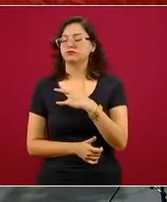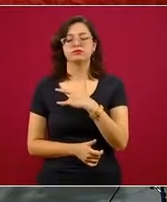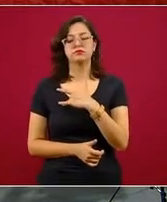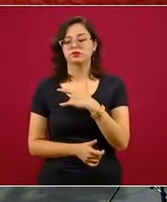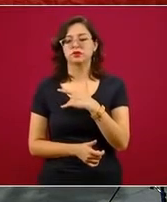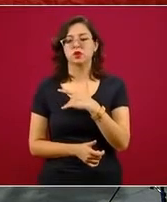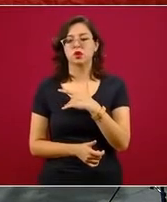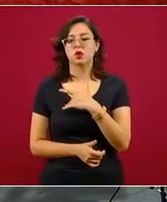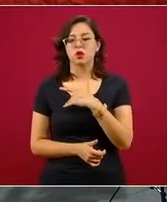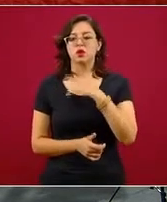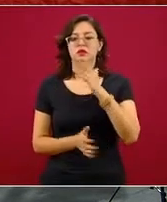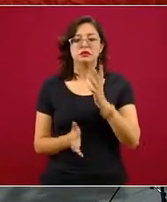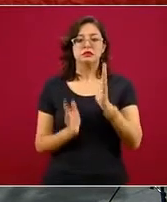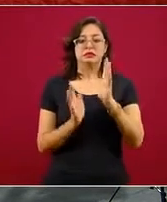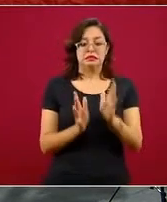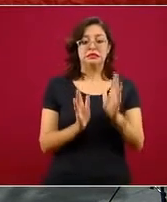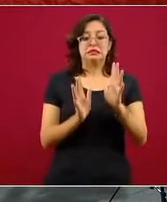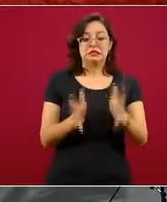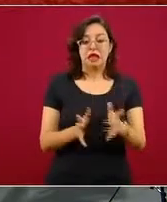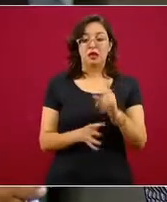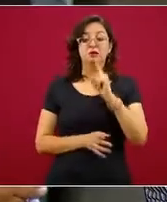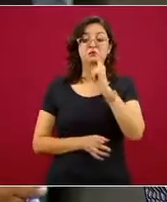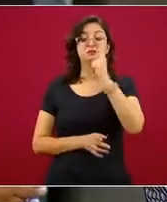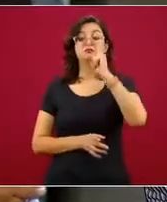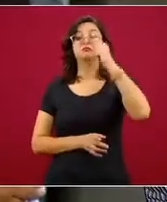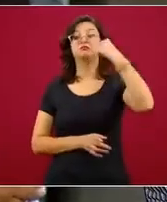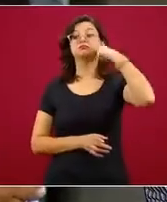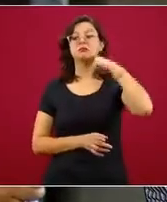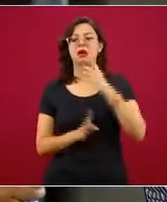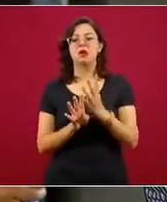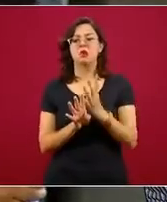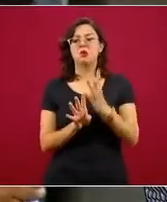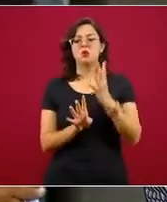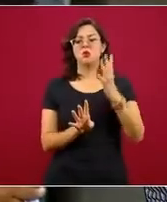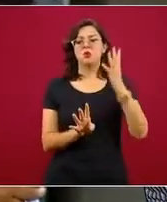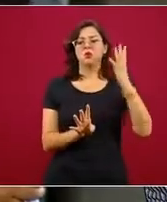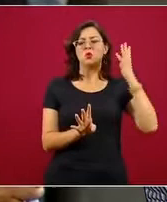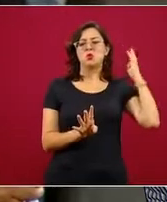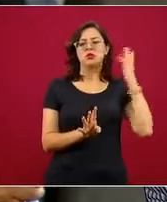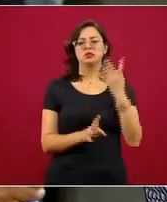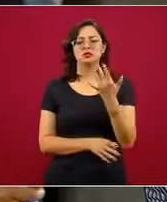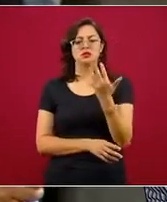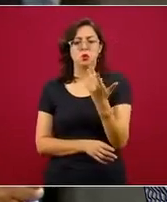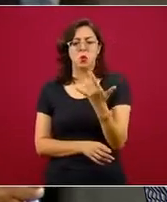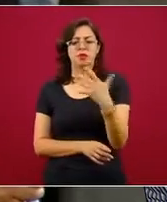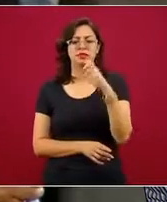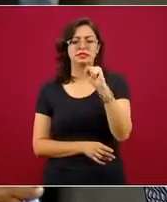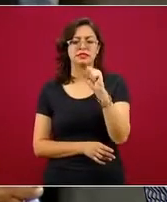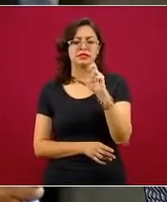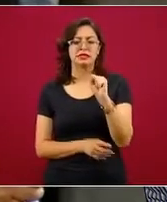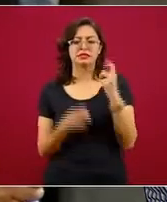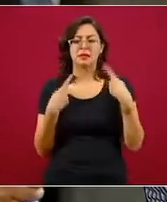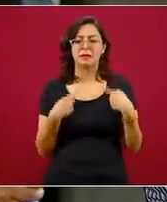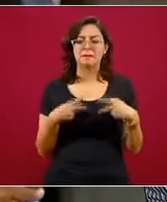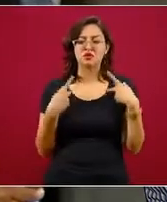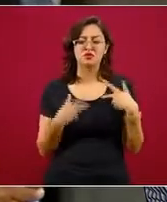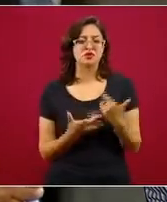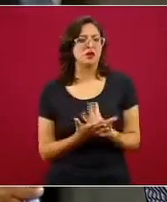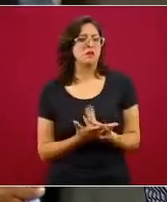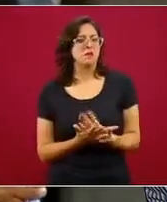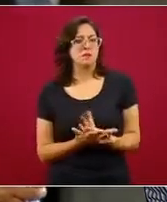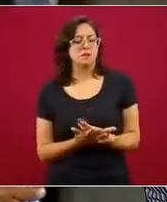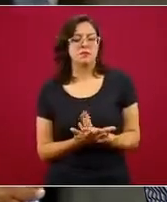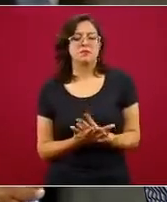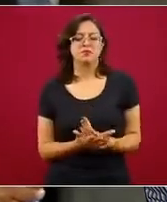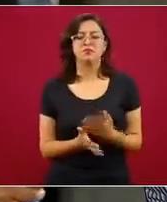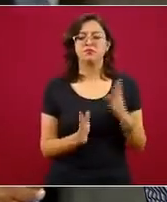a ya estando en el lugar donde se hacía la toma, filas de 50, 40, 60 personas y las